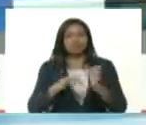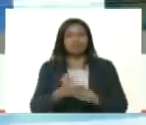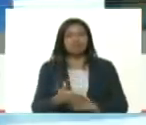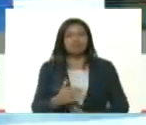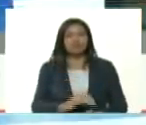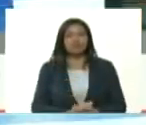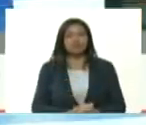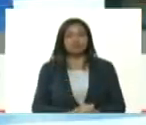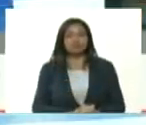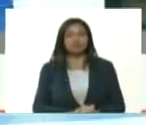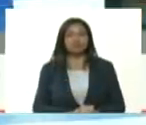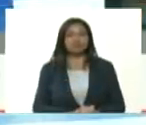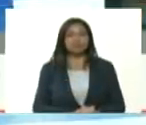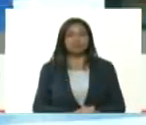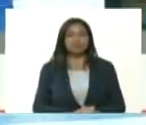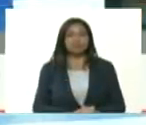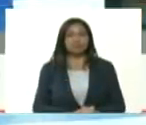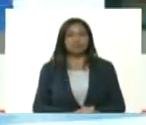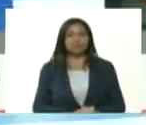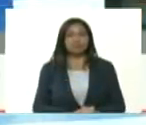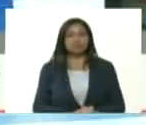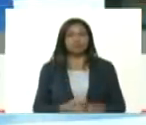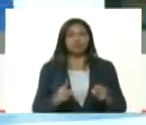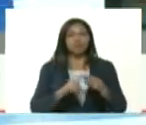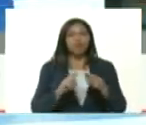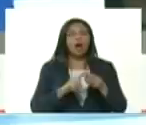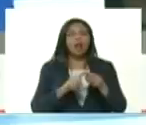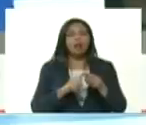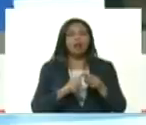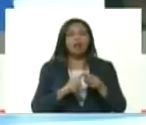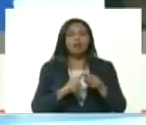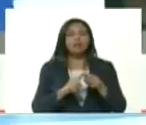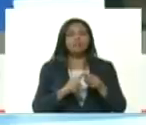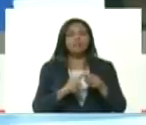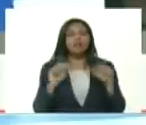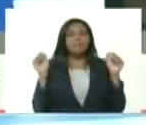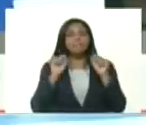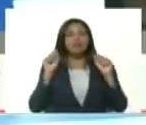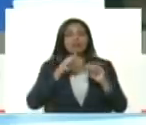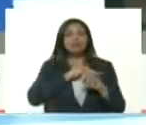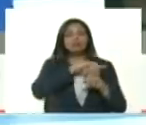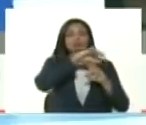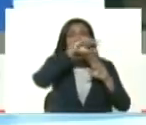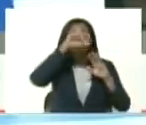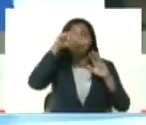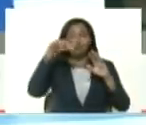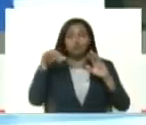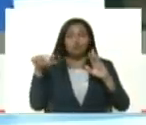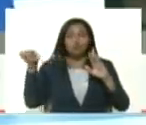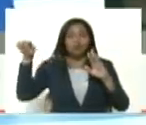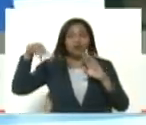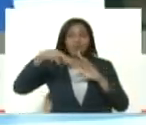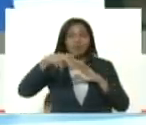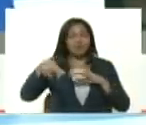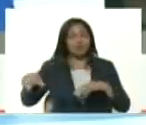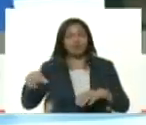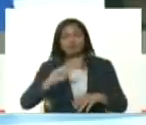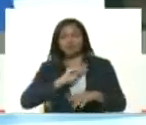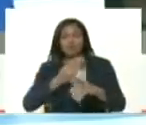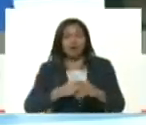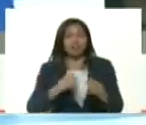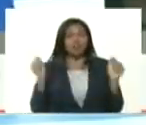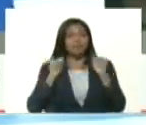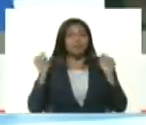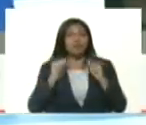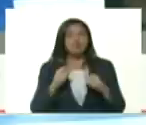la proeza del páramo de Pisba, que hizo nuestro libertador. donde